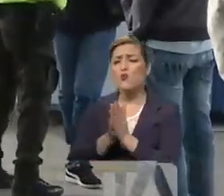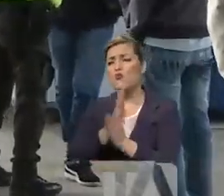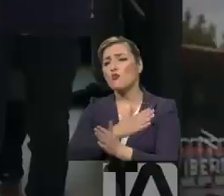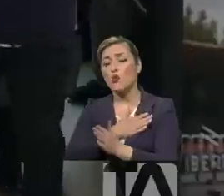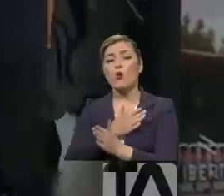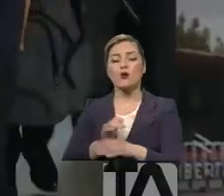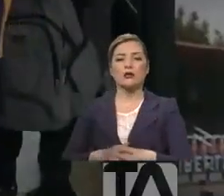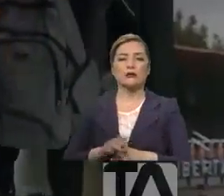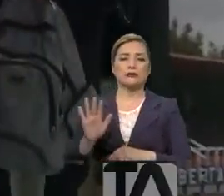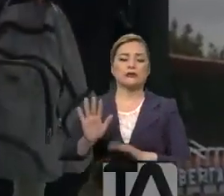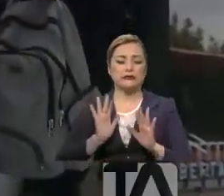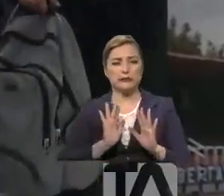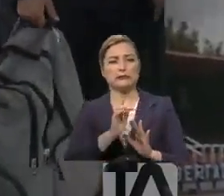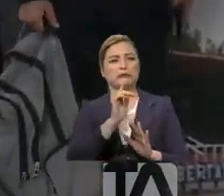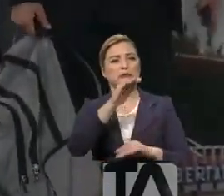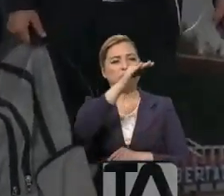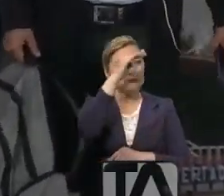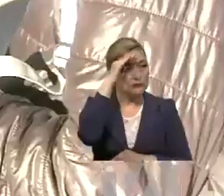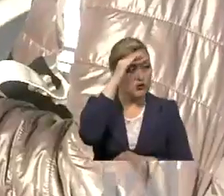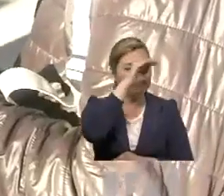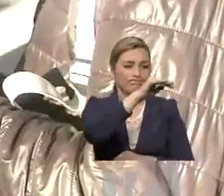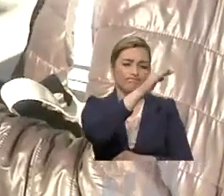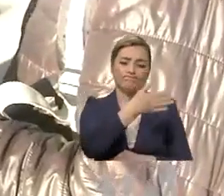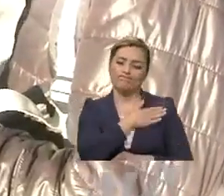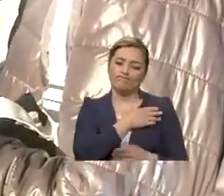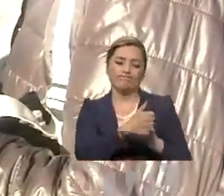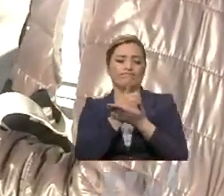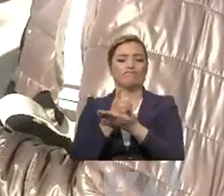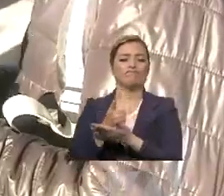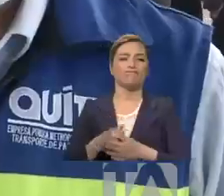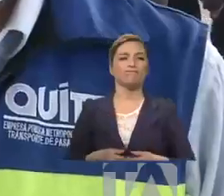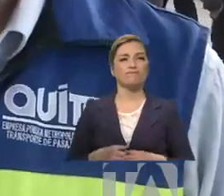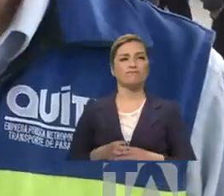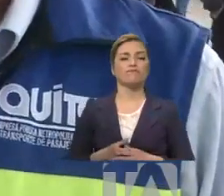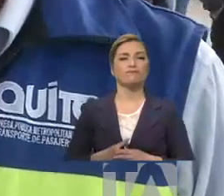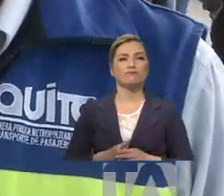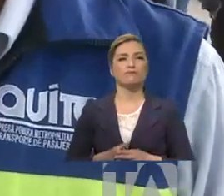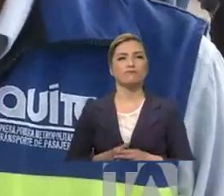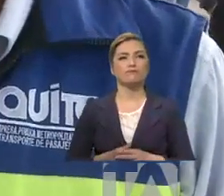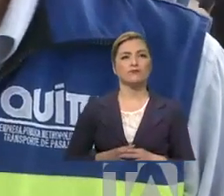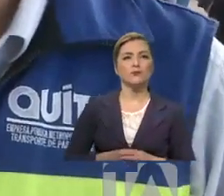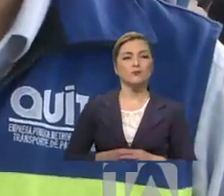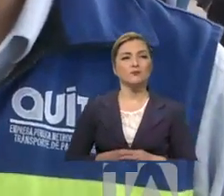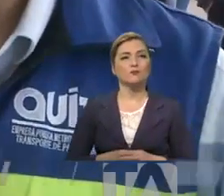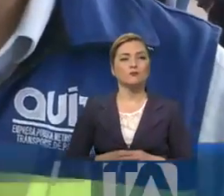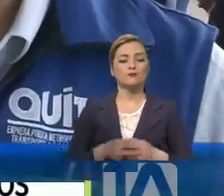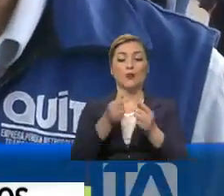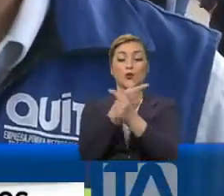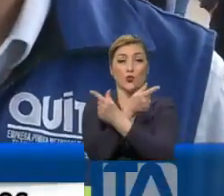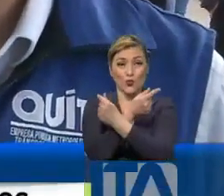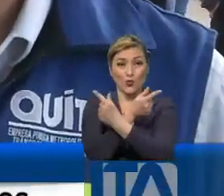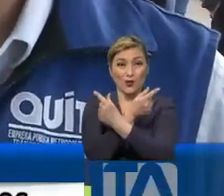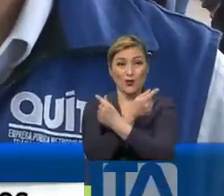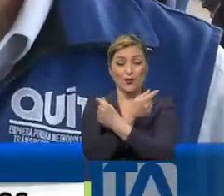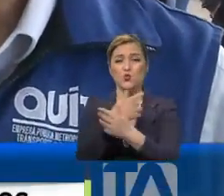de la policía para combatir a la delincuencia antes que se cometan los hechos. Sí, hemos recibido en nuestro tuit